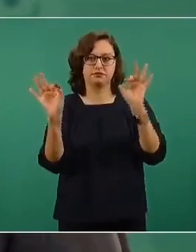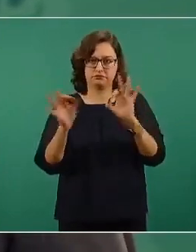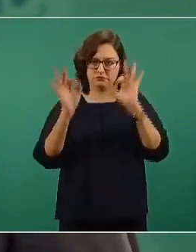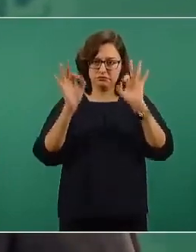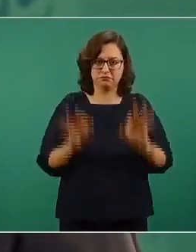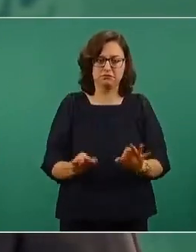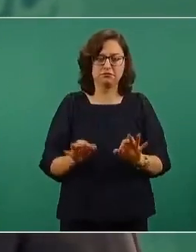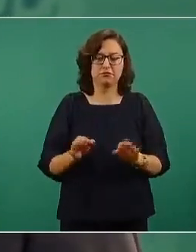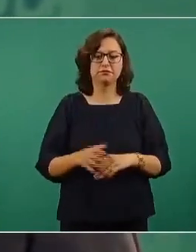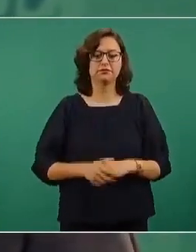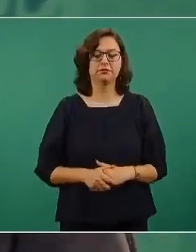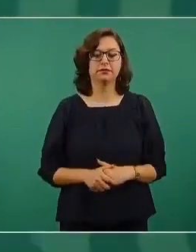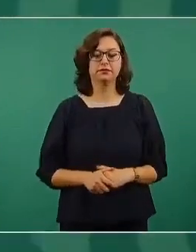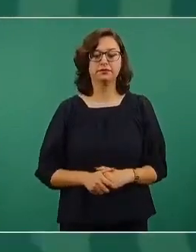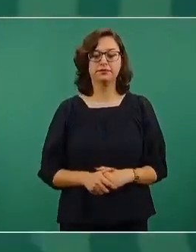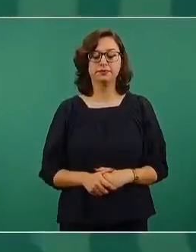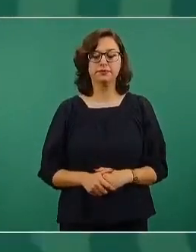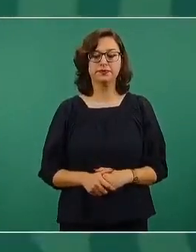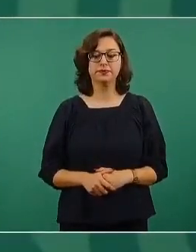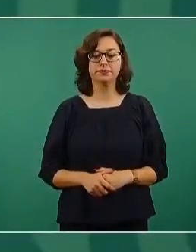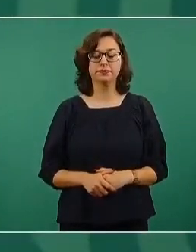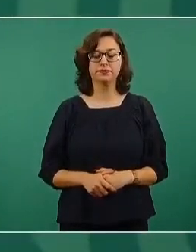esta vacuna.